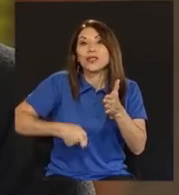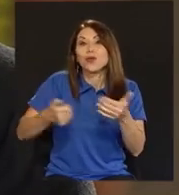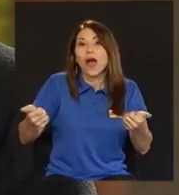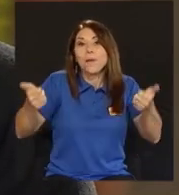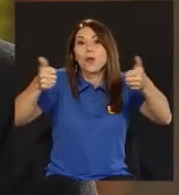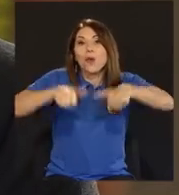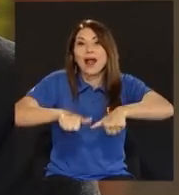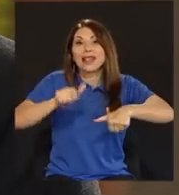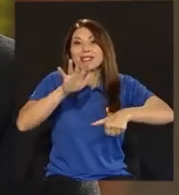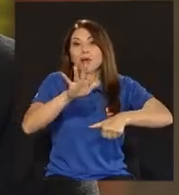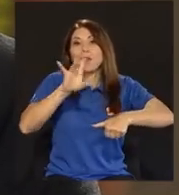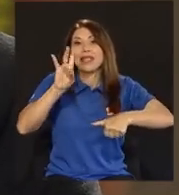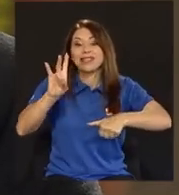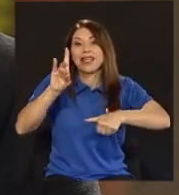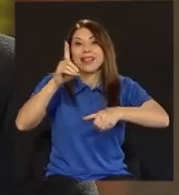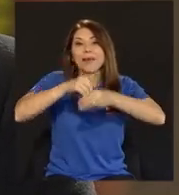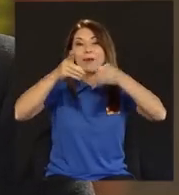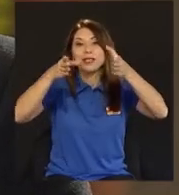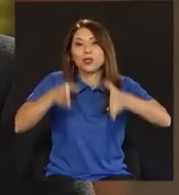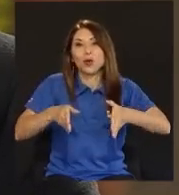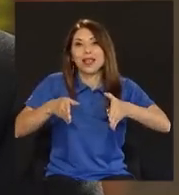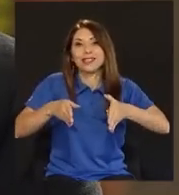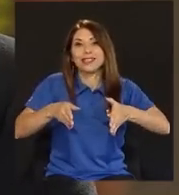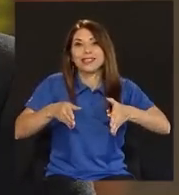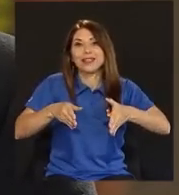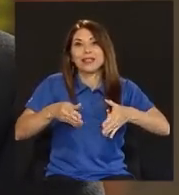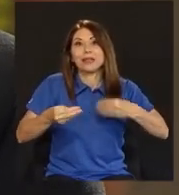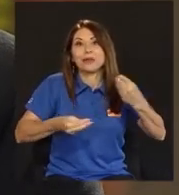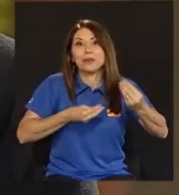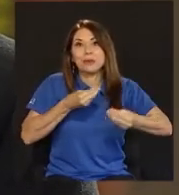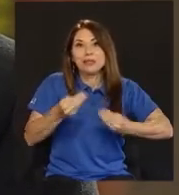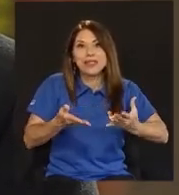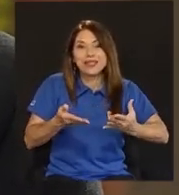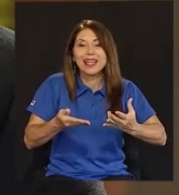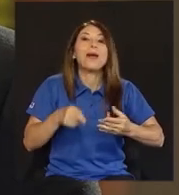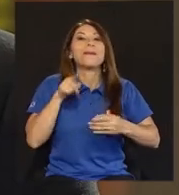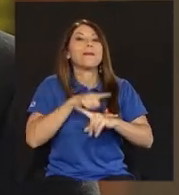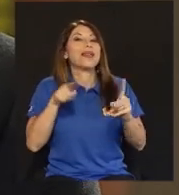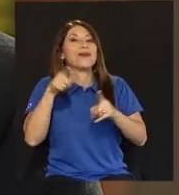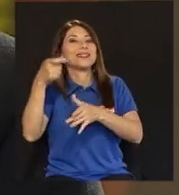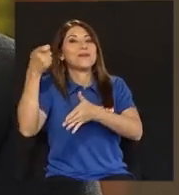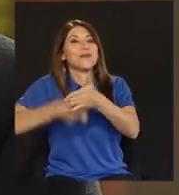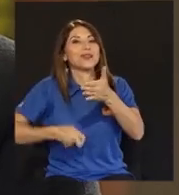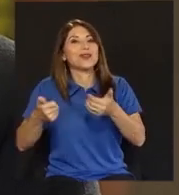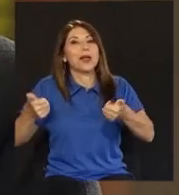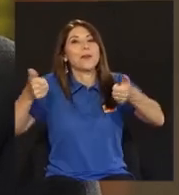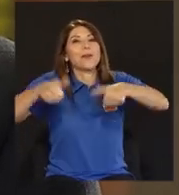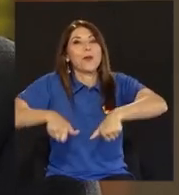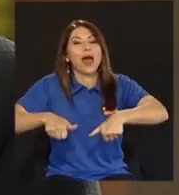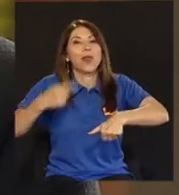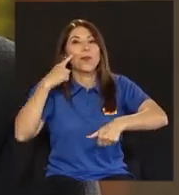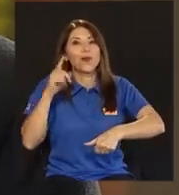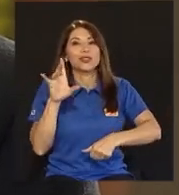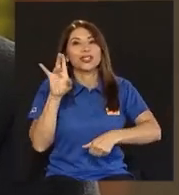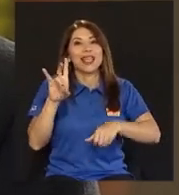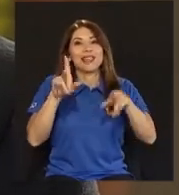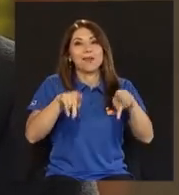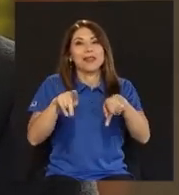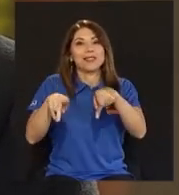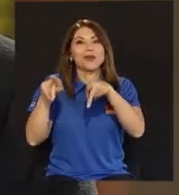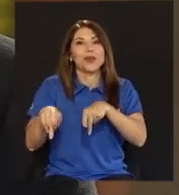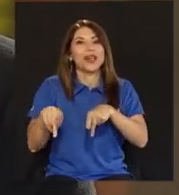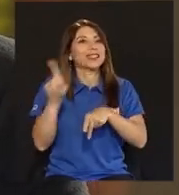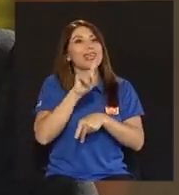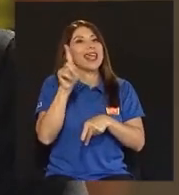elección popular, es un impuesto aprobado por 7 personas que no fueron sometidas a la elección popular. Entonces, por eso